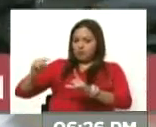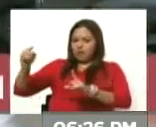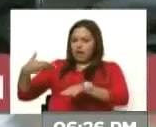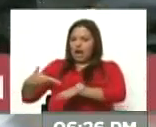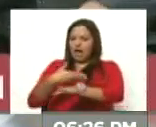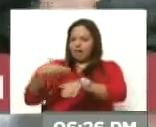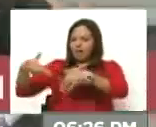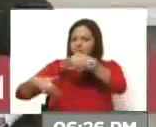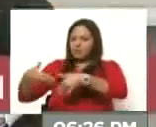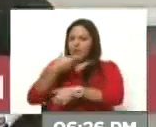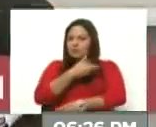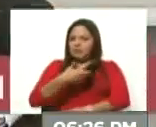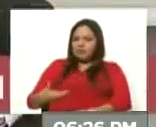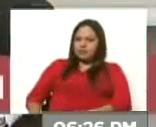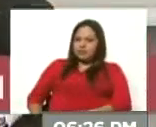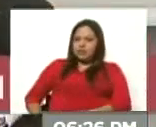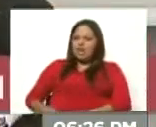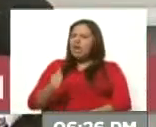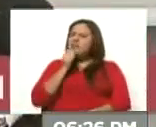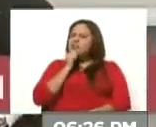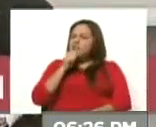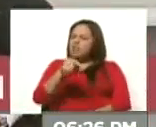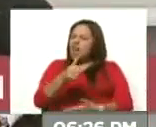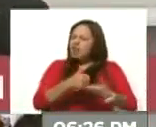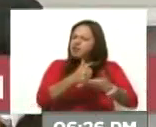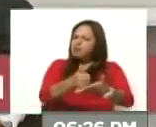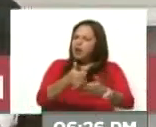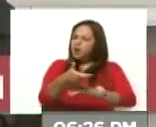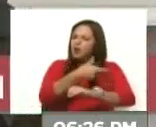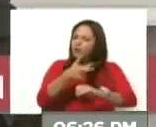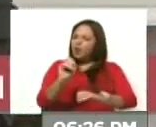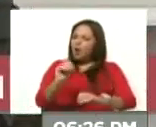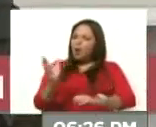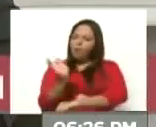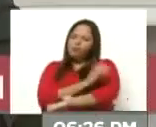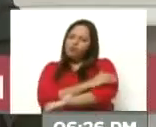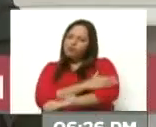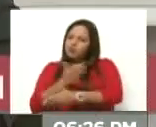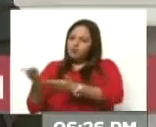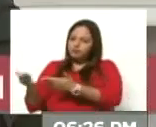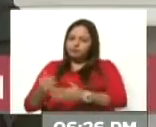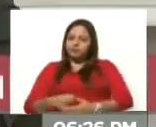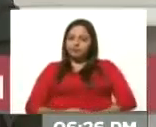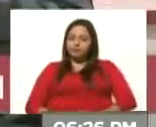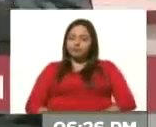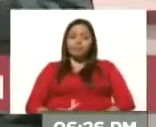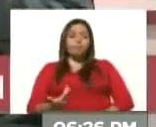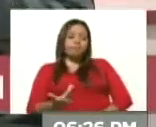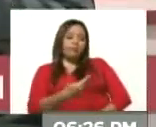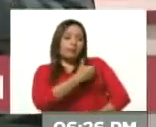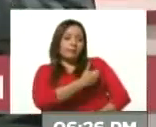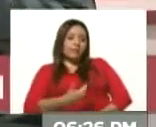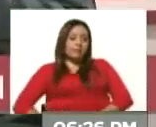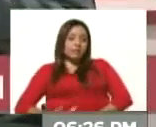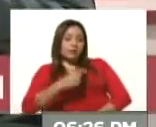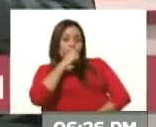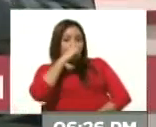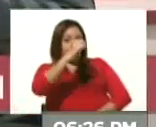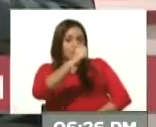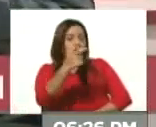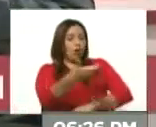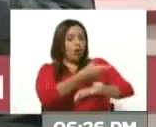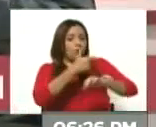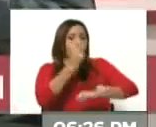presidenciales a quién favorecería esto al gobierno de la oposición el presidente maduro y el gobierno bolivariano está en